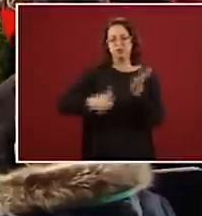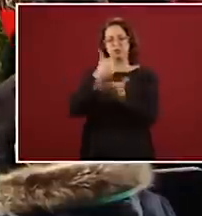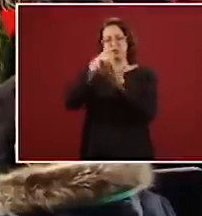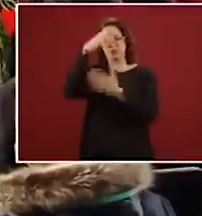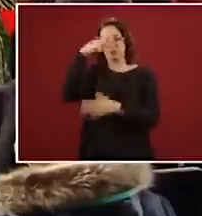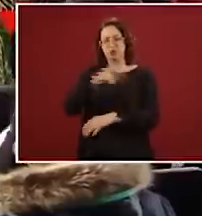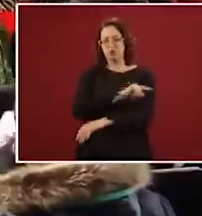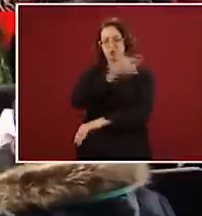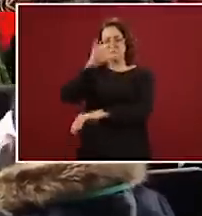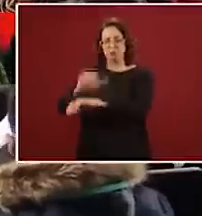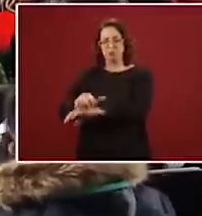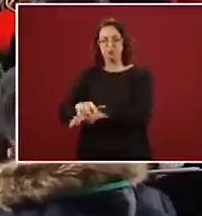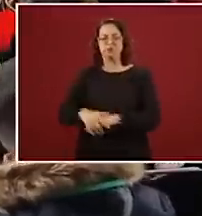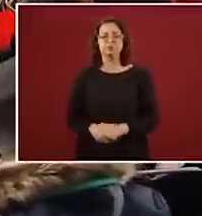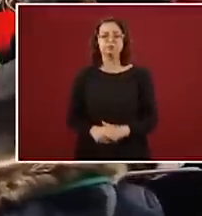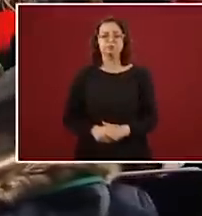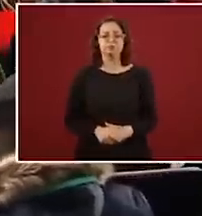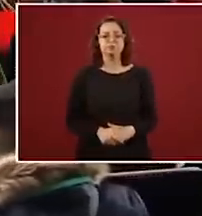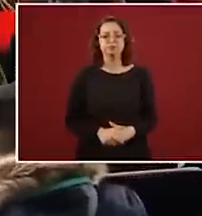los